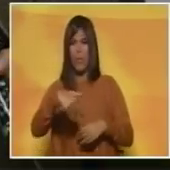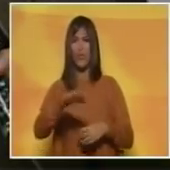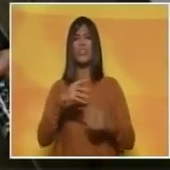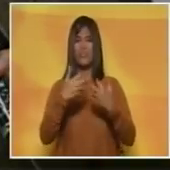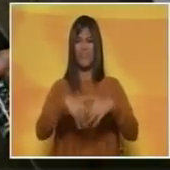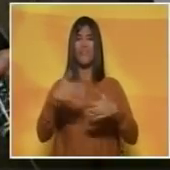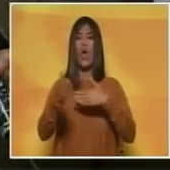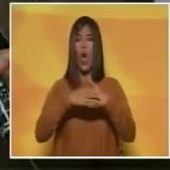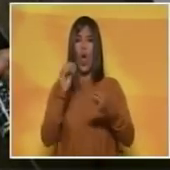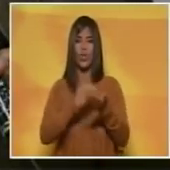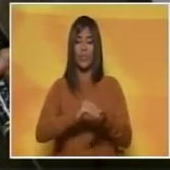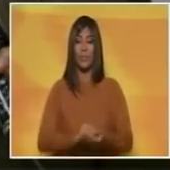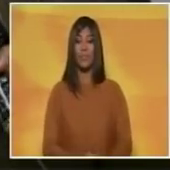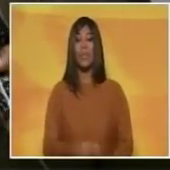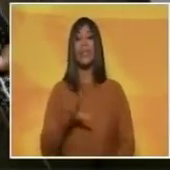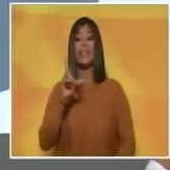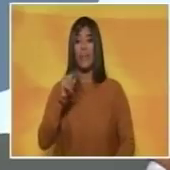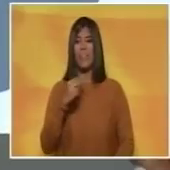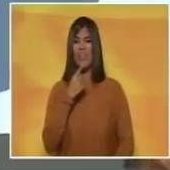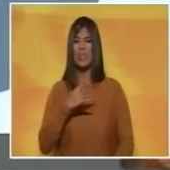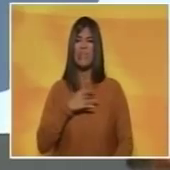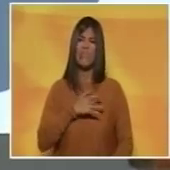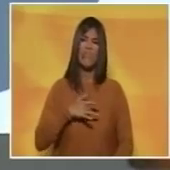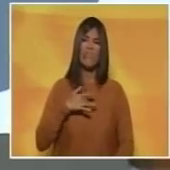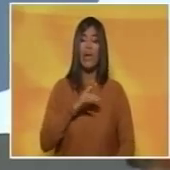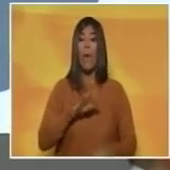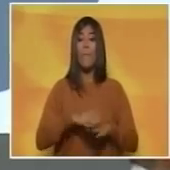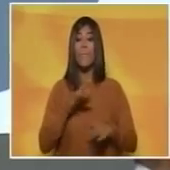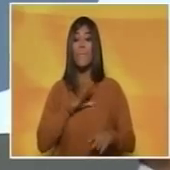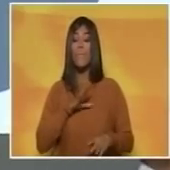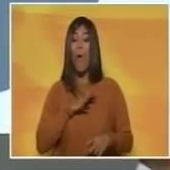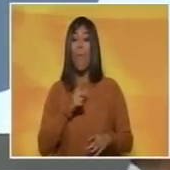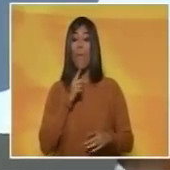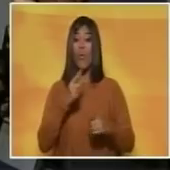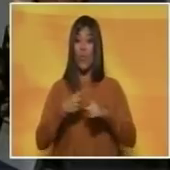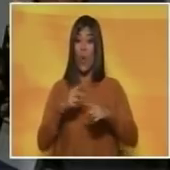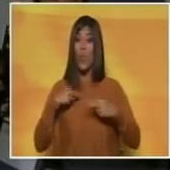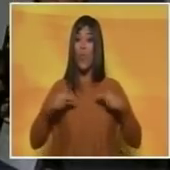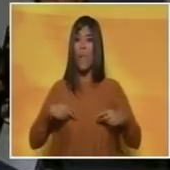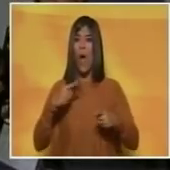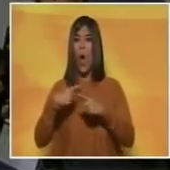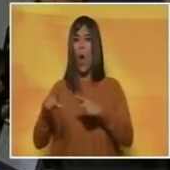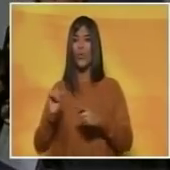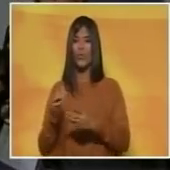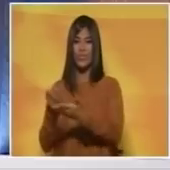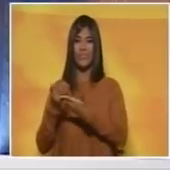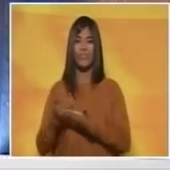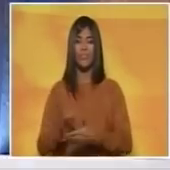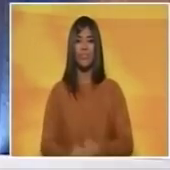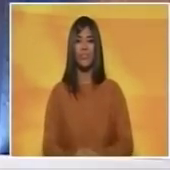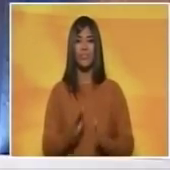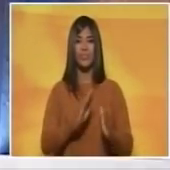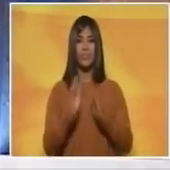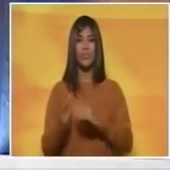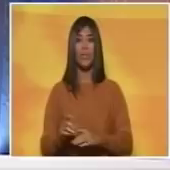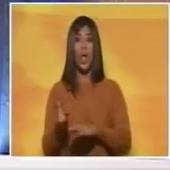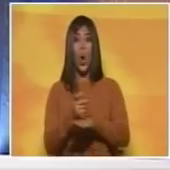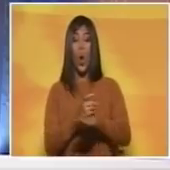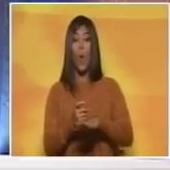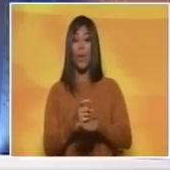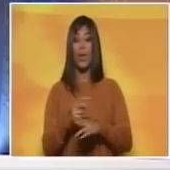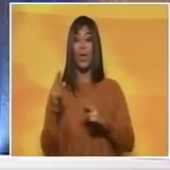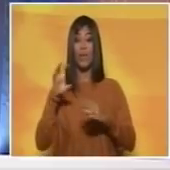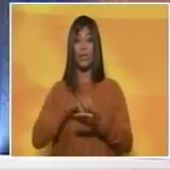cerradas. También lamentó el continuo éxodo del recurso humano calificado a otras naciones. La gobernadora